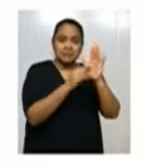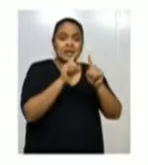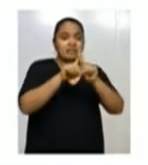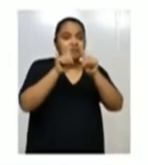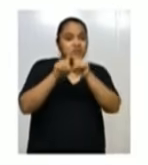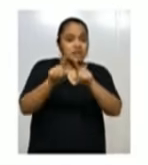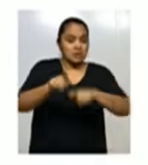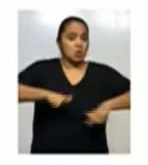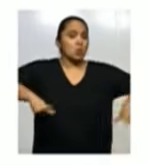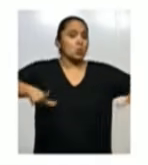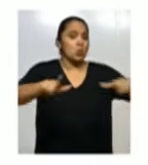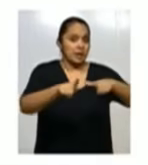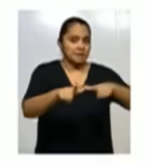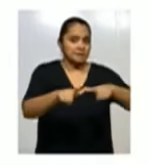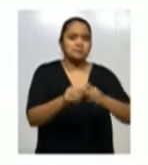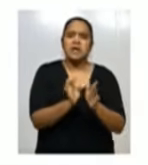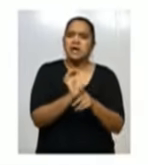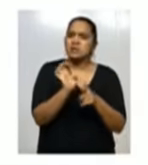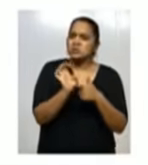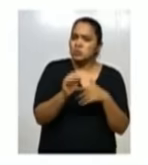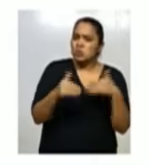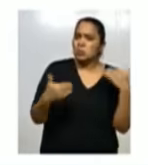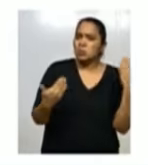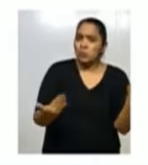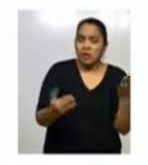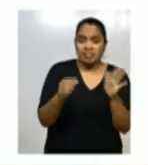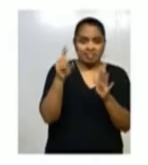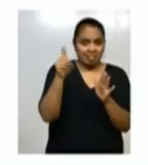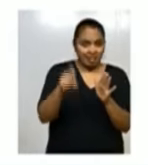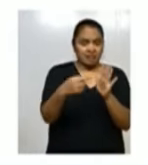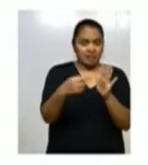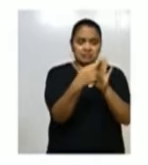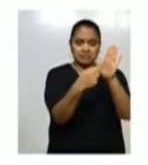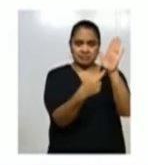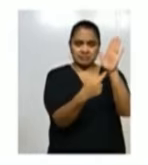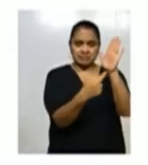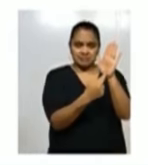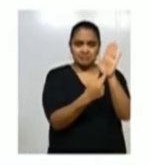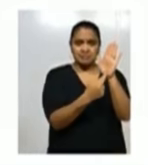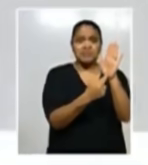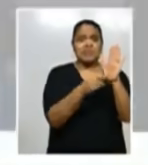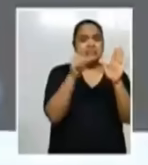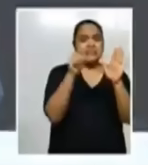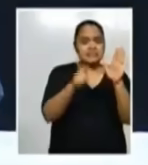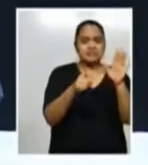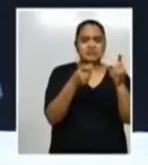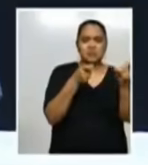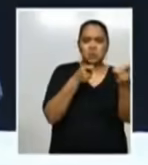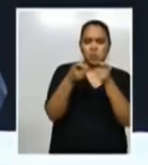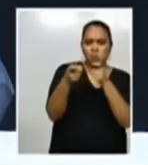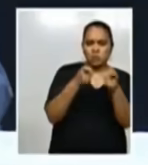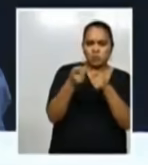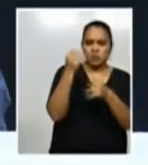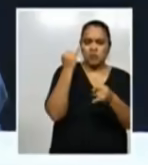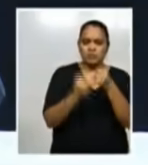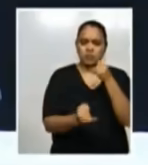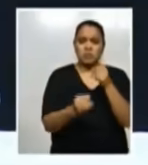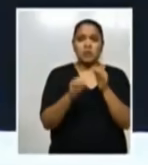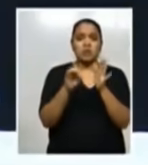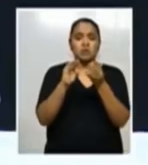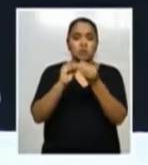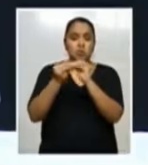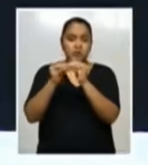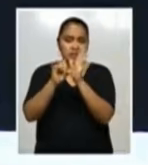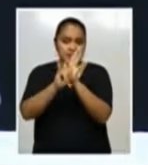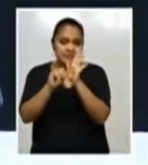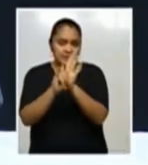abiertas. También mantener todo lo que tenga que ver con las restricciones. Se tiene que mantener las medidas de control a través del último dígito del